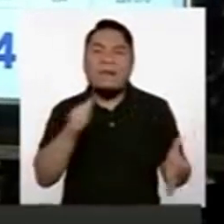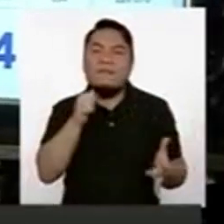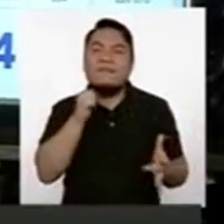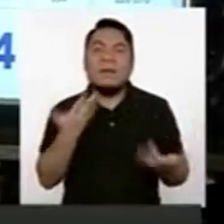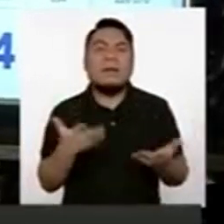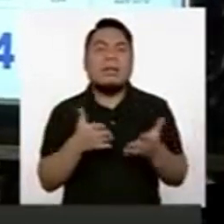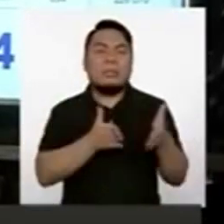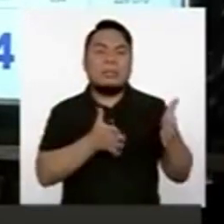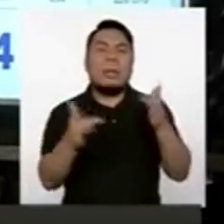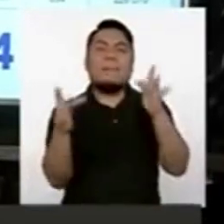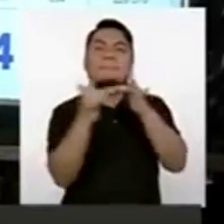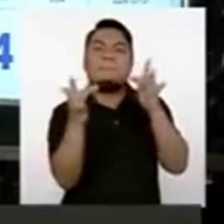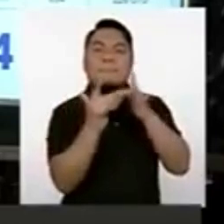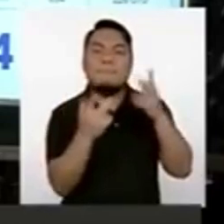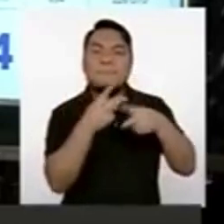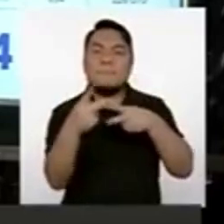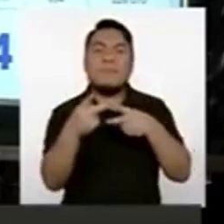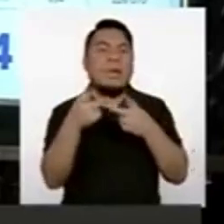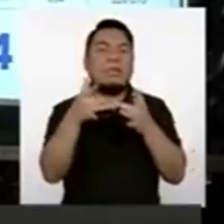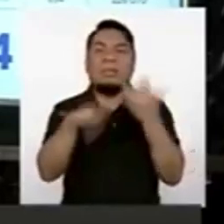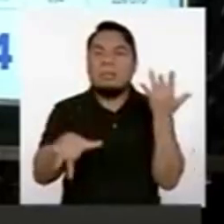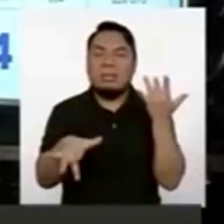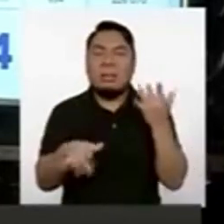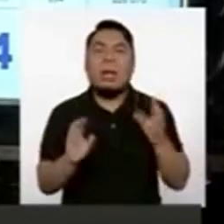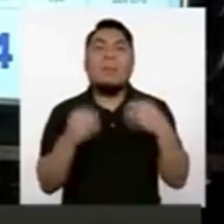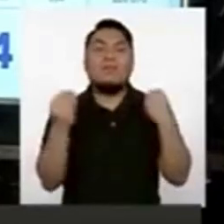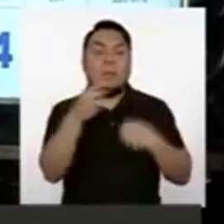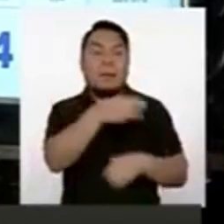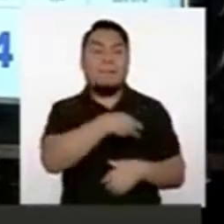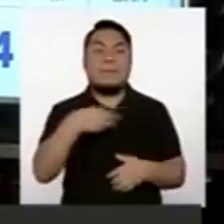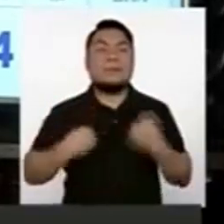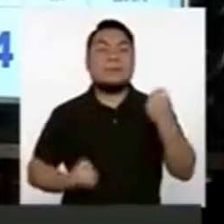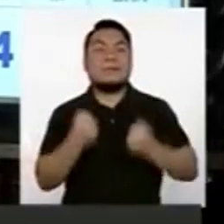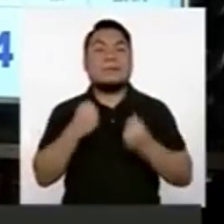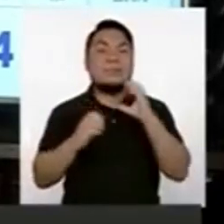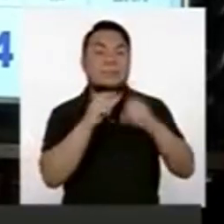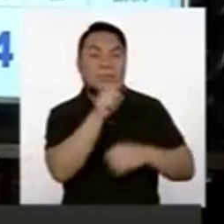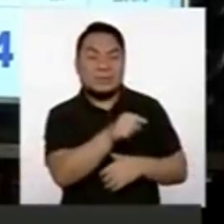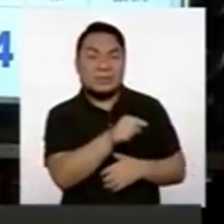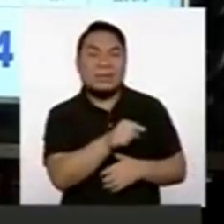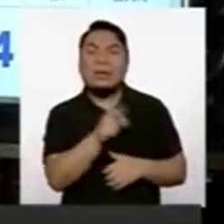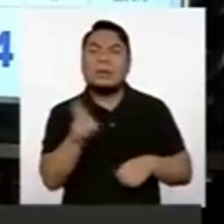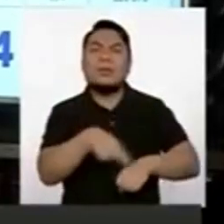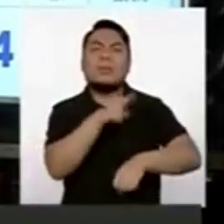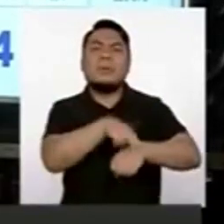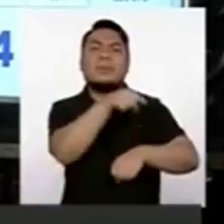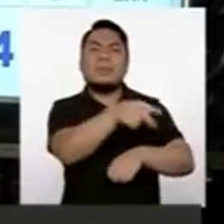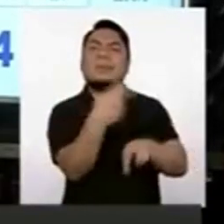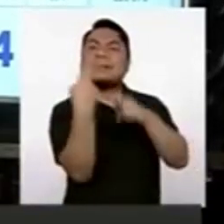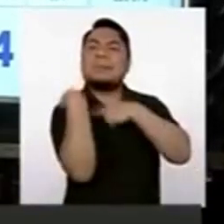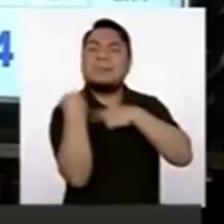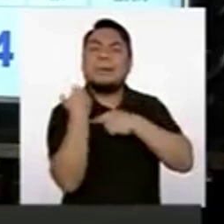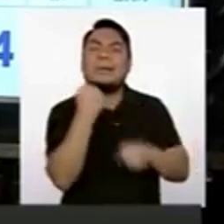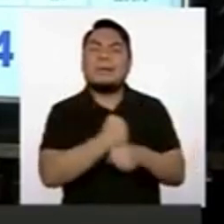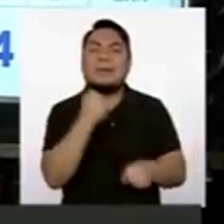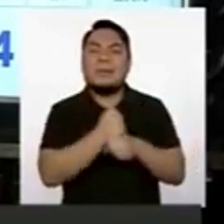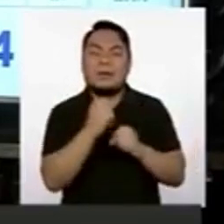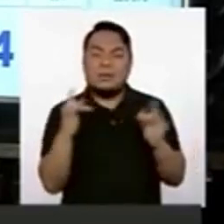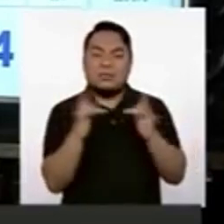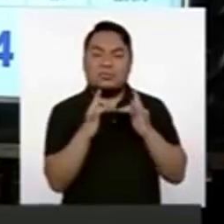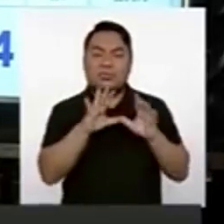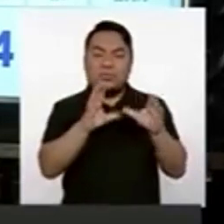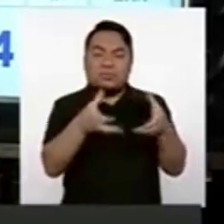vial vecinal, porque el Ministerio de Transportes normalmente se encarga de la red